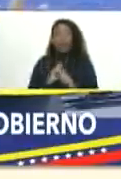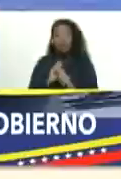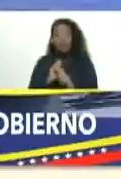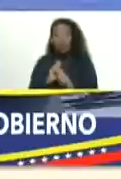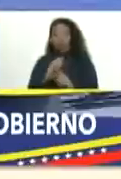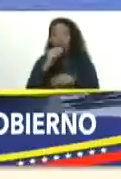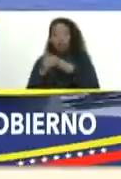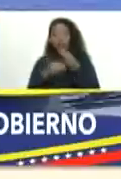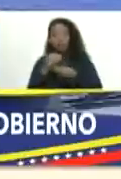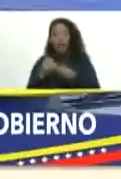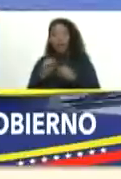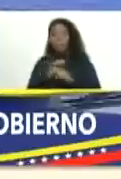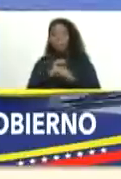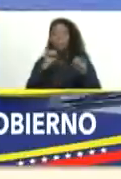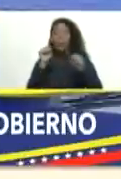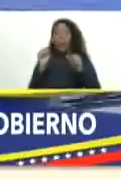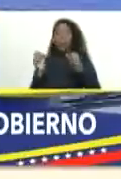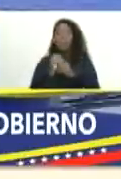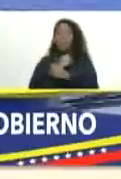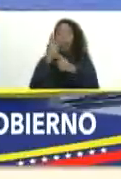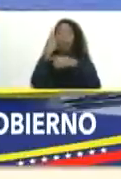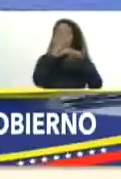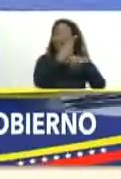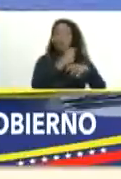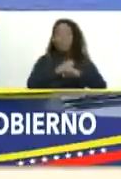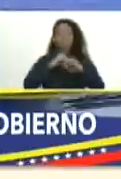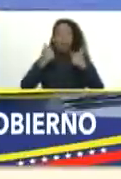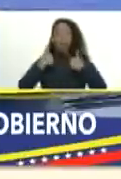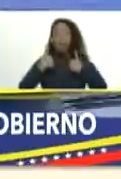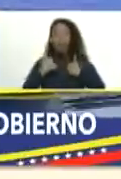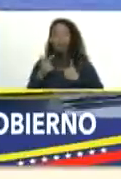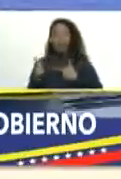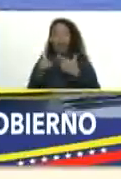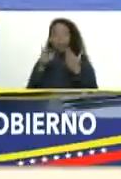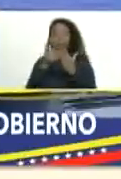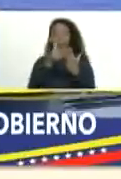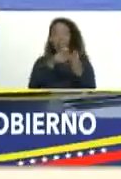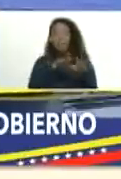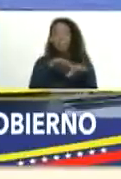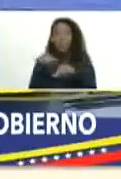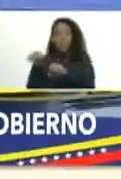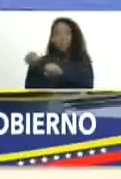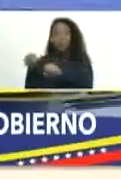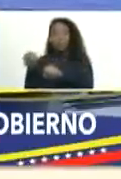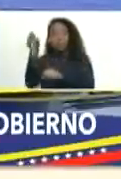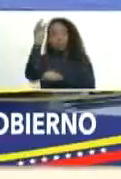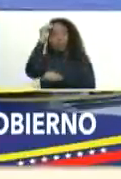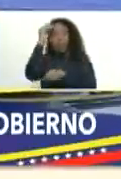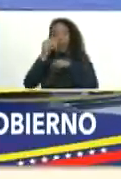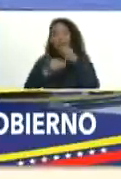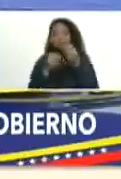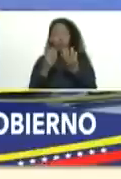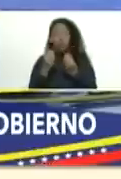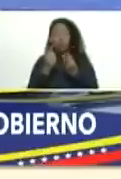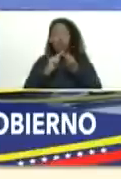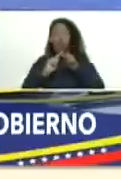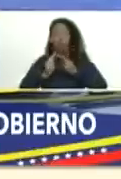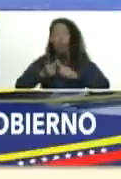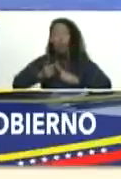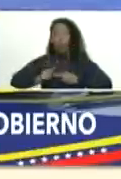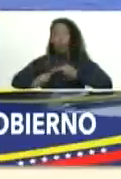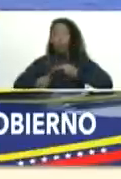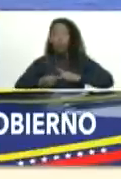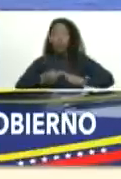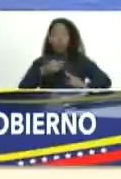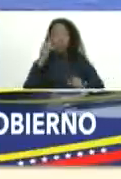de bloqueo, de agresión imperialista. Bueno, aprender a hacer mucho, pero muchísimo,